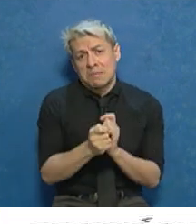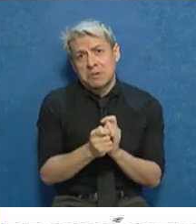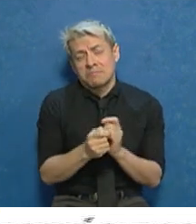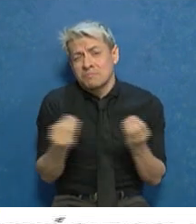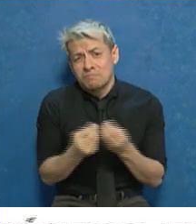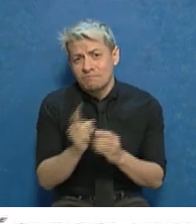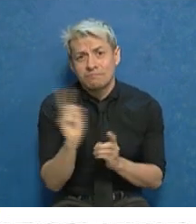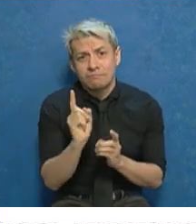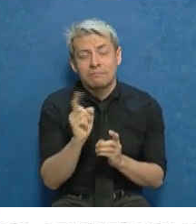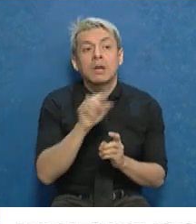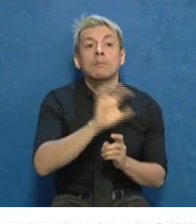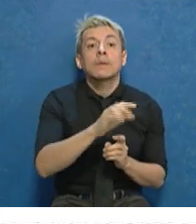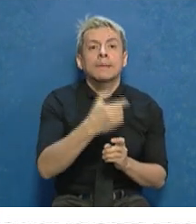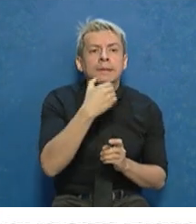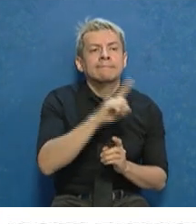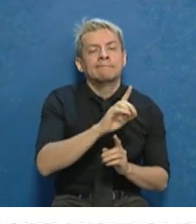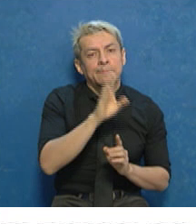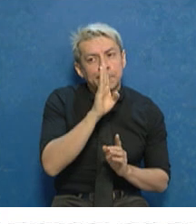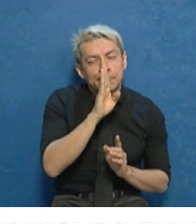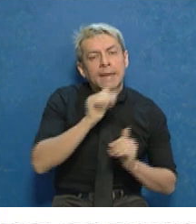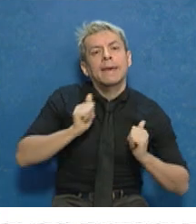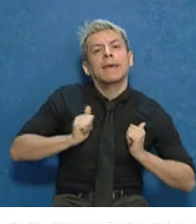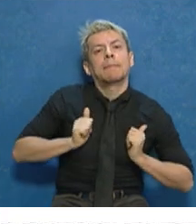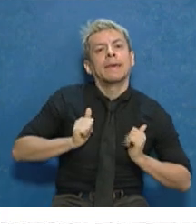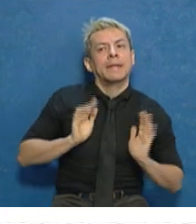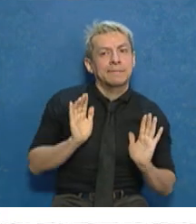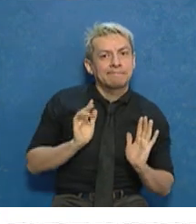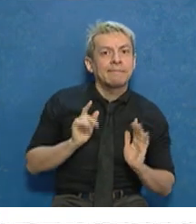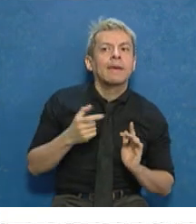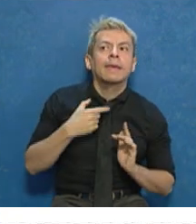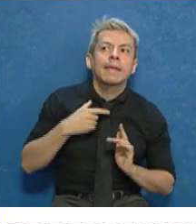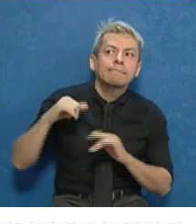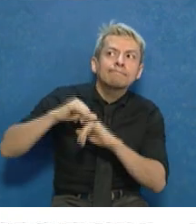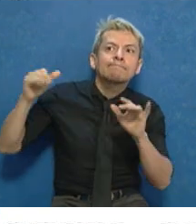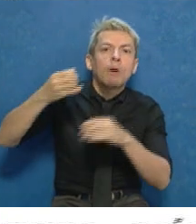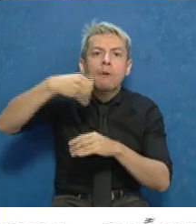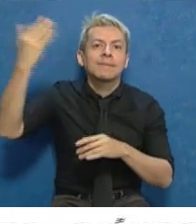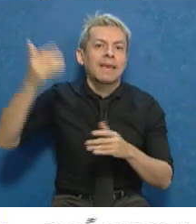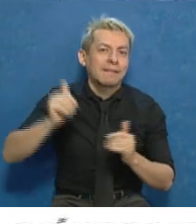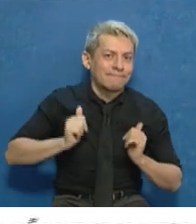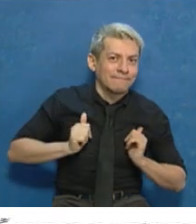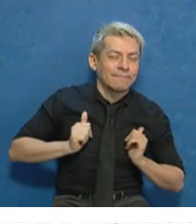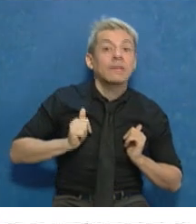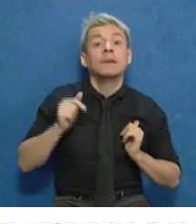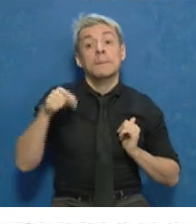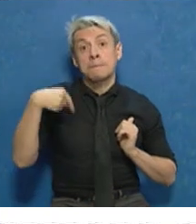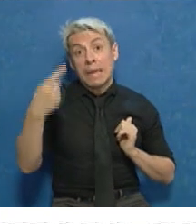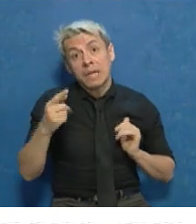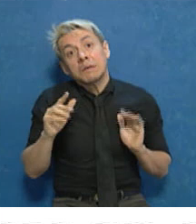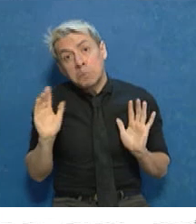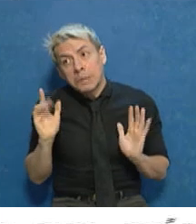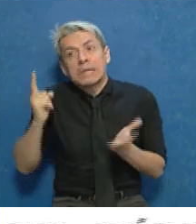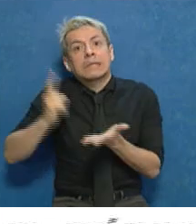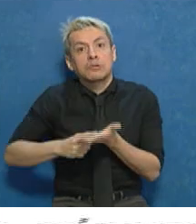la provincia están siendo muy cautos respecto a los anuncios, quieren esperar qué es lo que pasa hoy. Tal vez mañana tendremos